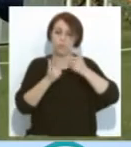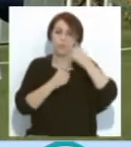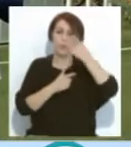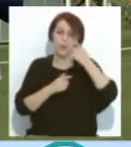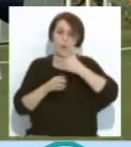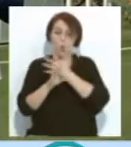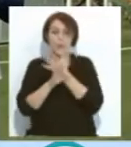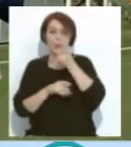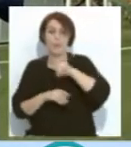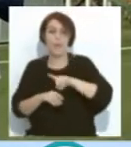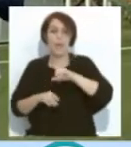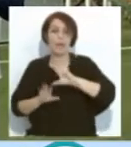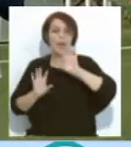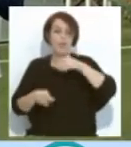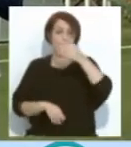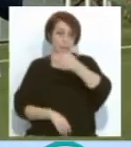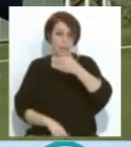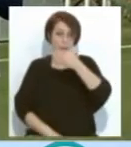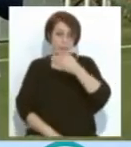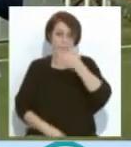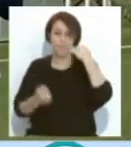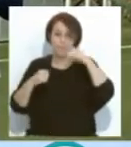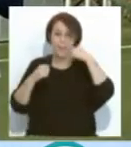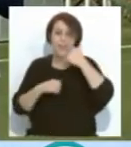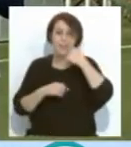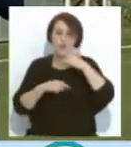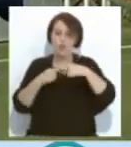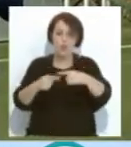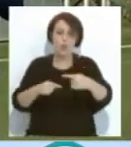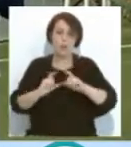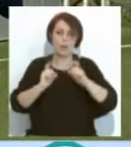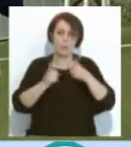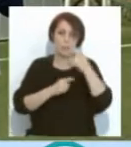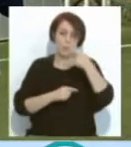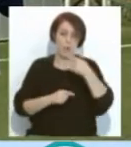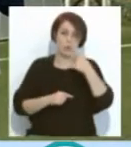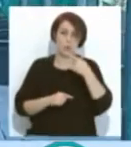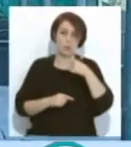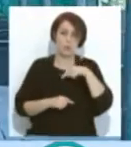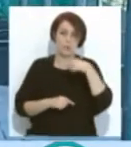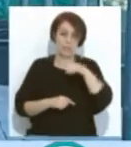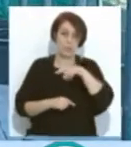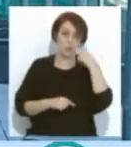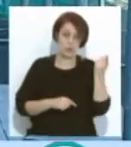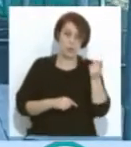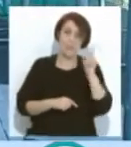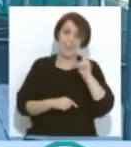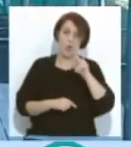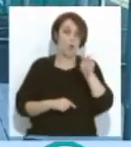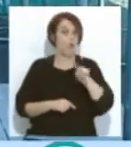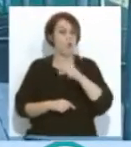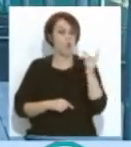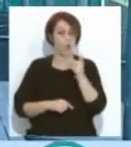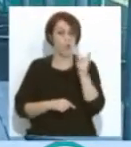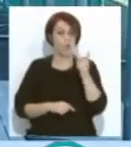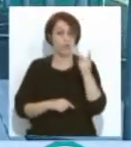jugando también con el Cádiz B. Entrenaba casi todos los días con el primer equipo y tanto él como Manu Vallejo, cuando terminaba el